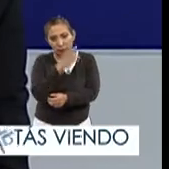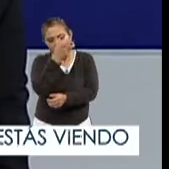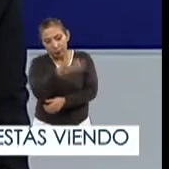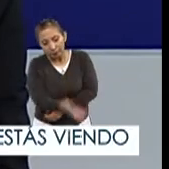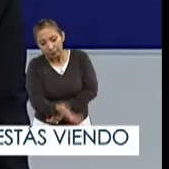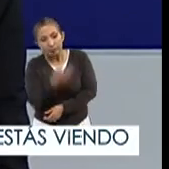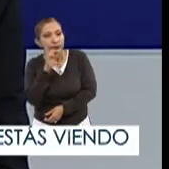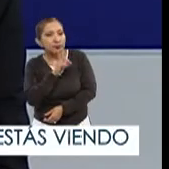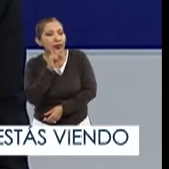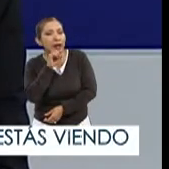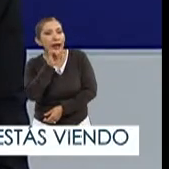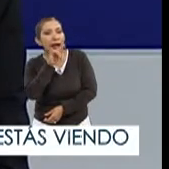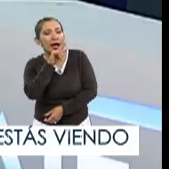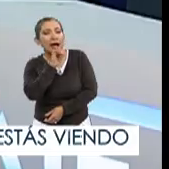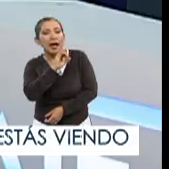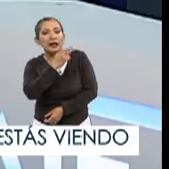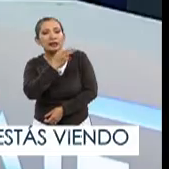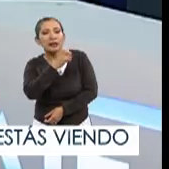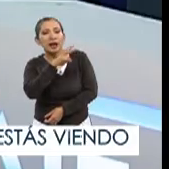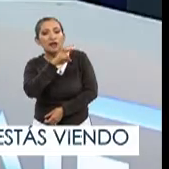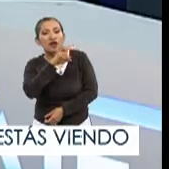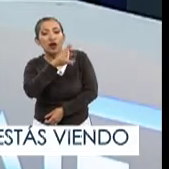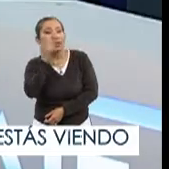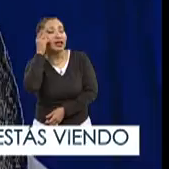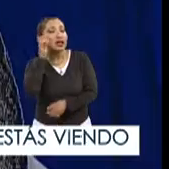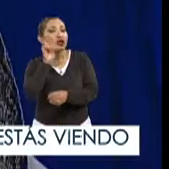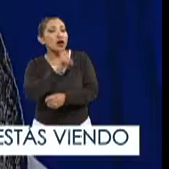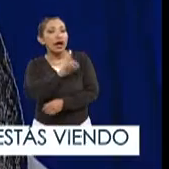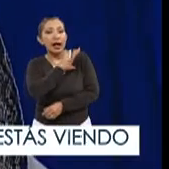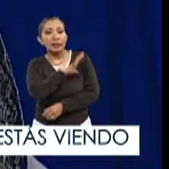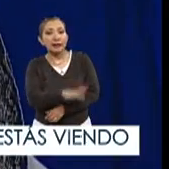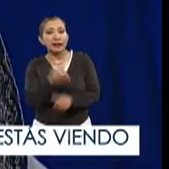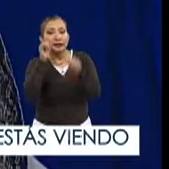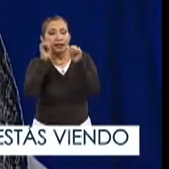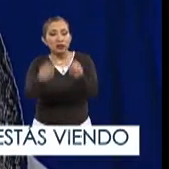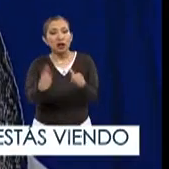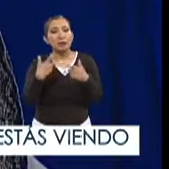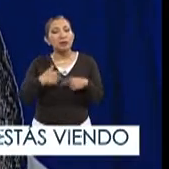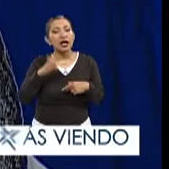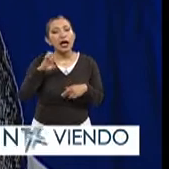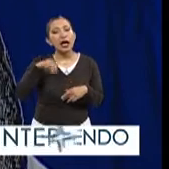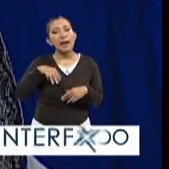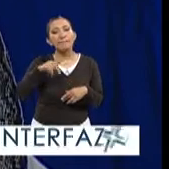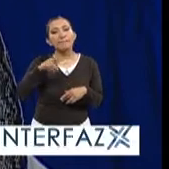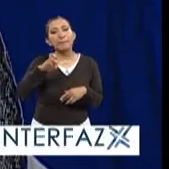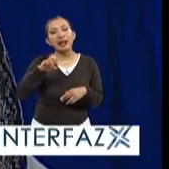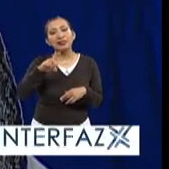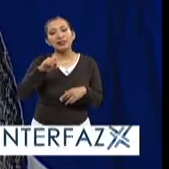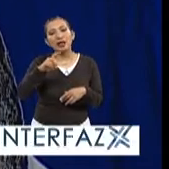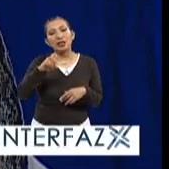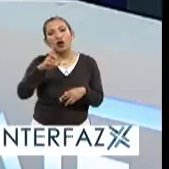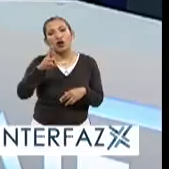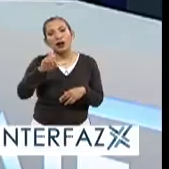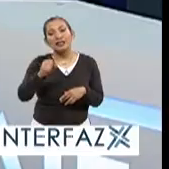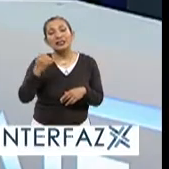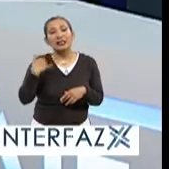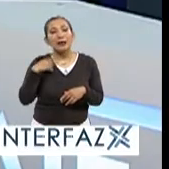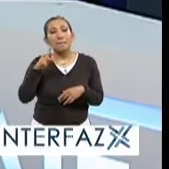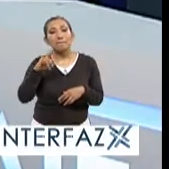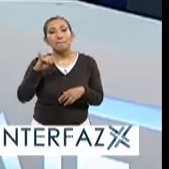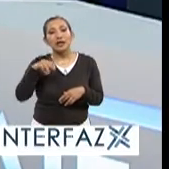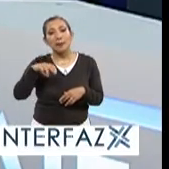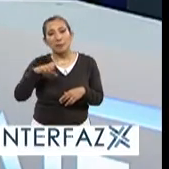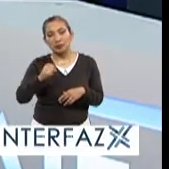que hablar con Laila Chemor Sánchez? Ella es directora general de Atención a Emprendedores y MIPYMES. Muchas gracias por estar con nosotros esta mañana.